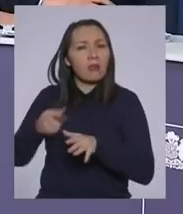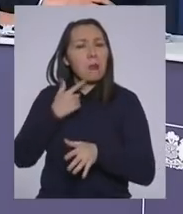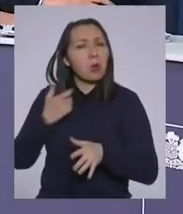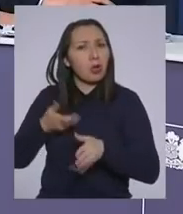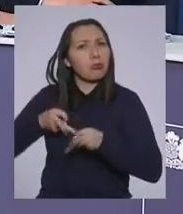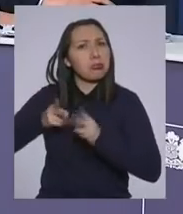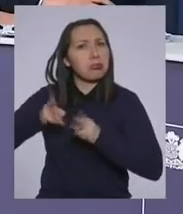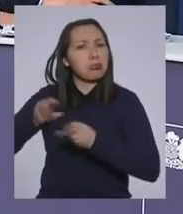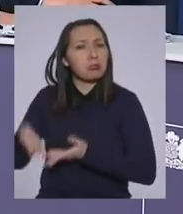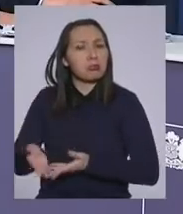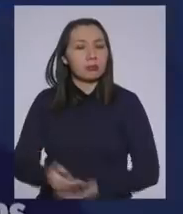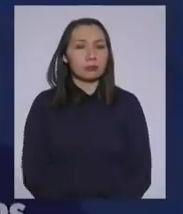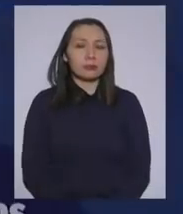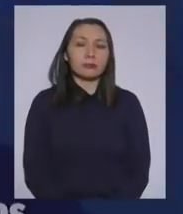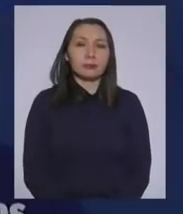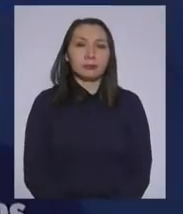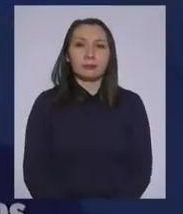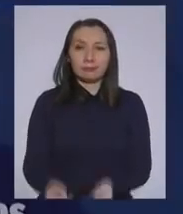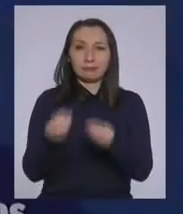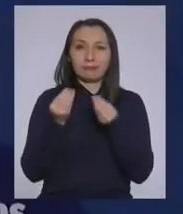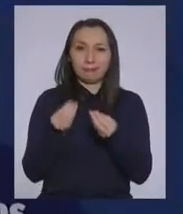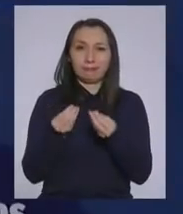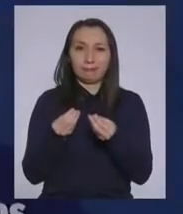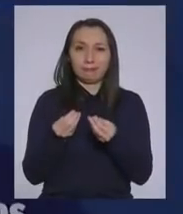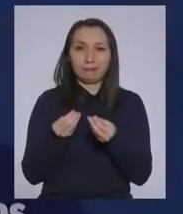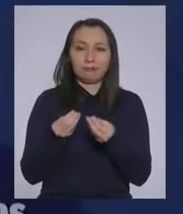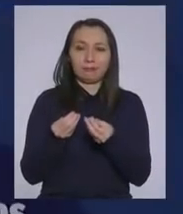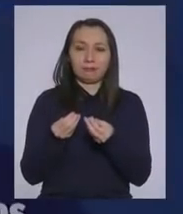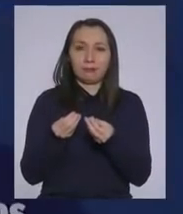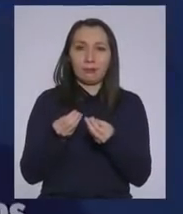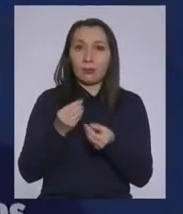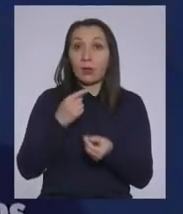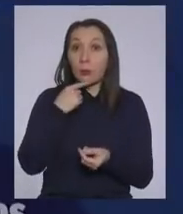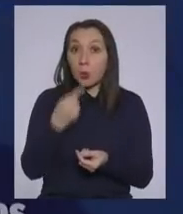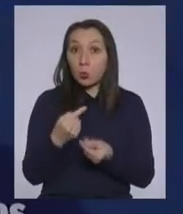esta? Bueno, muchas gracias por las